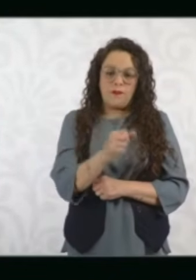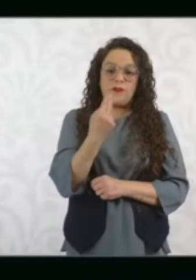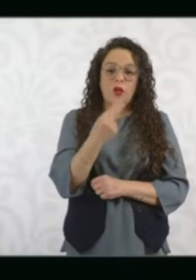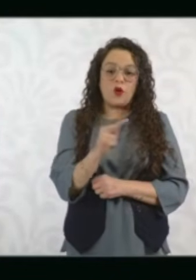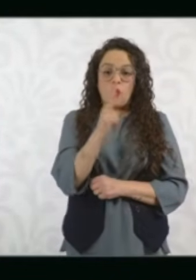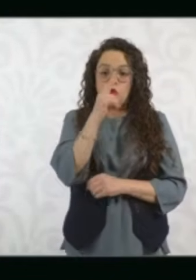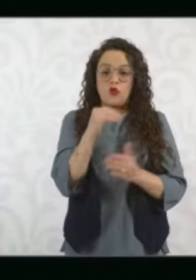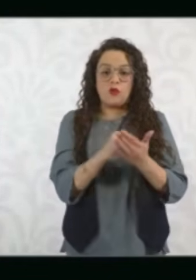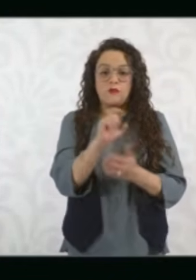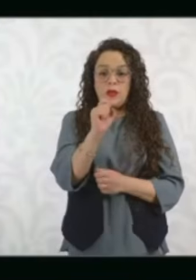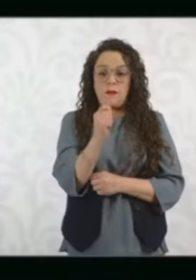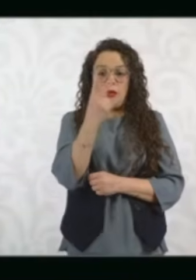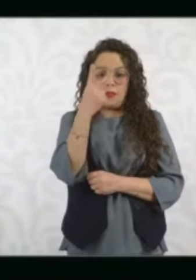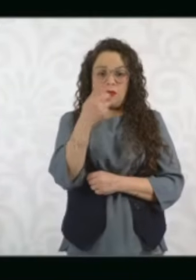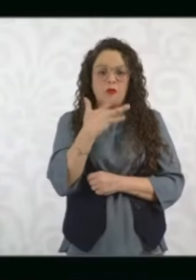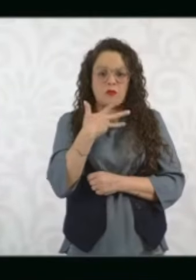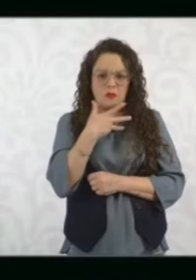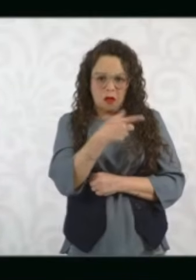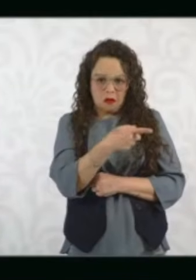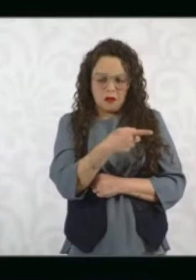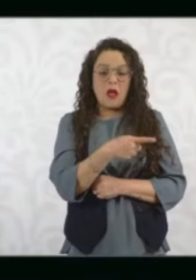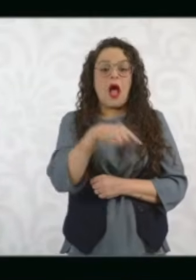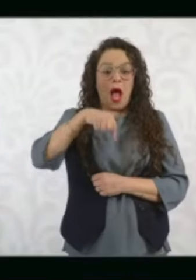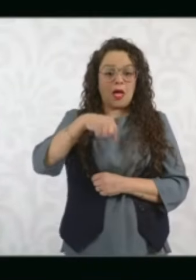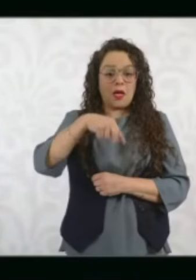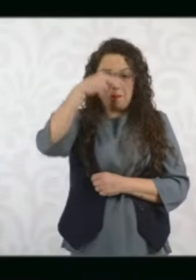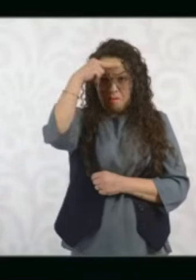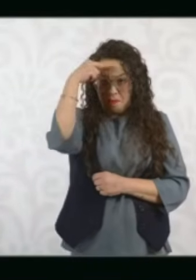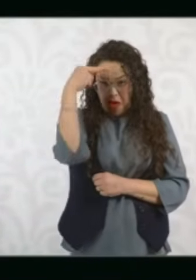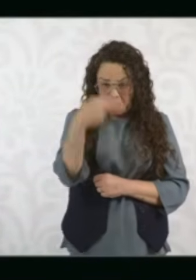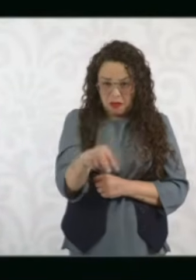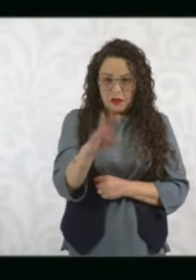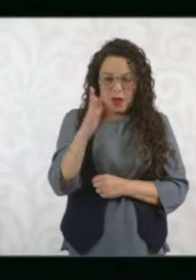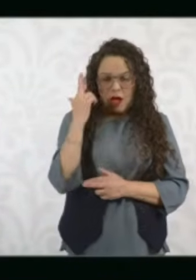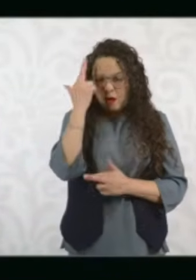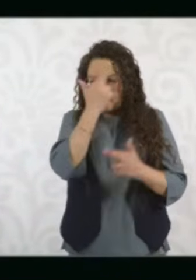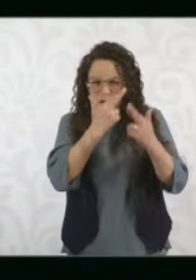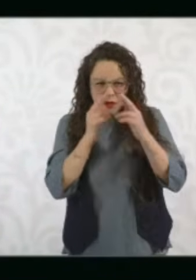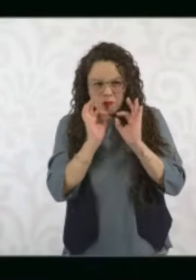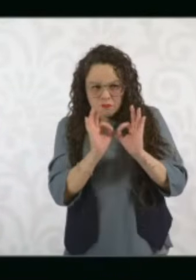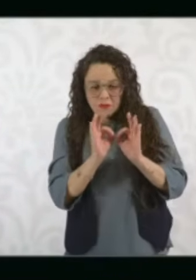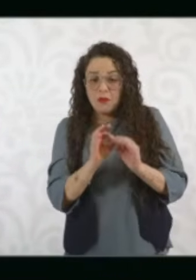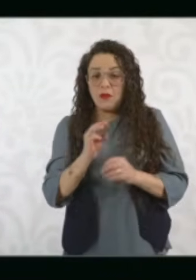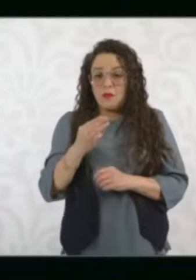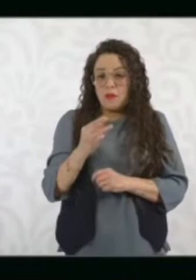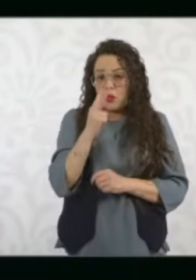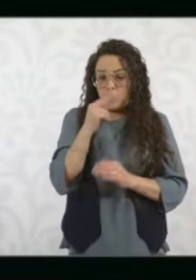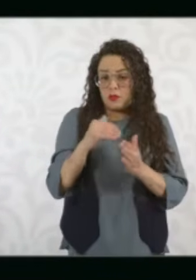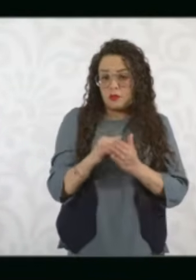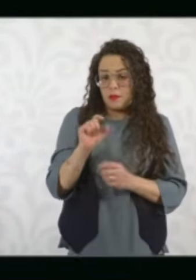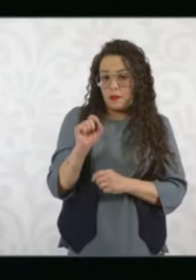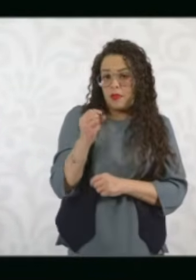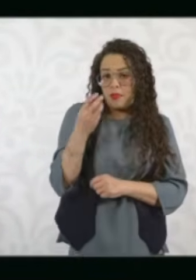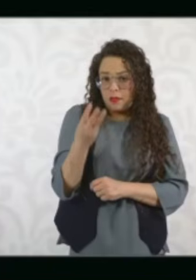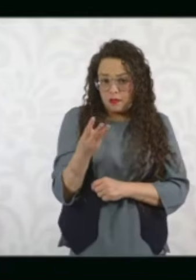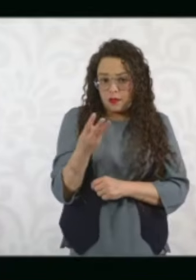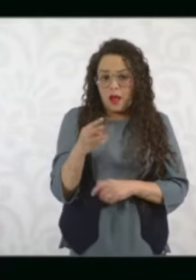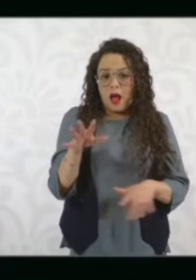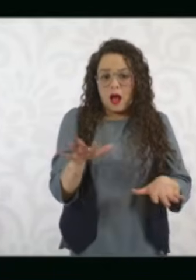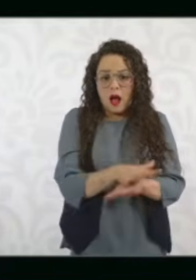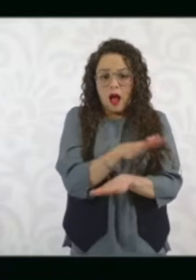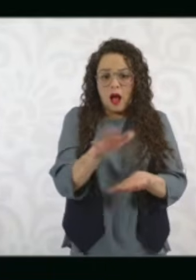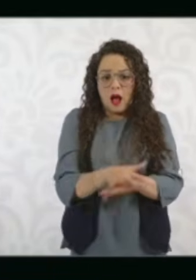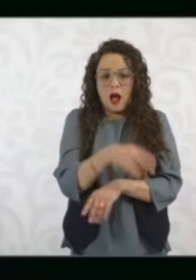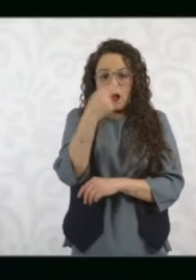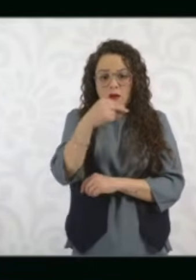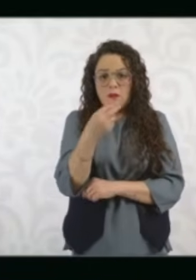del 22, tiene sede en México, verificada desde mayo de 2023, 3 cambios de